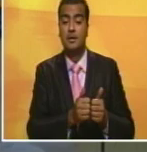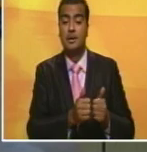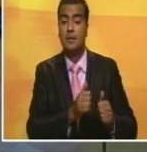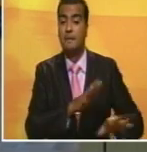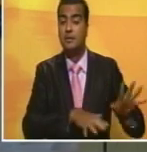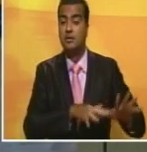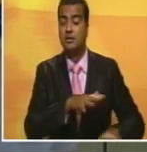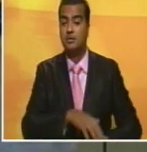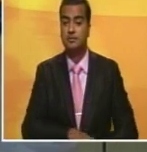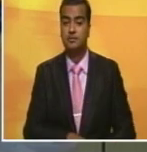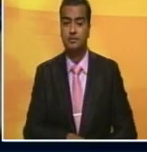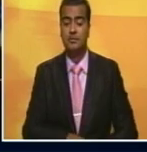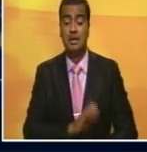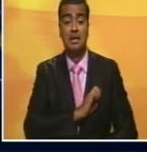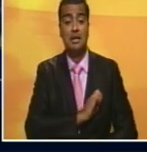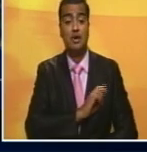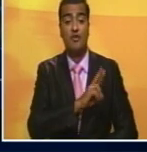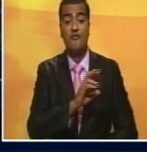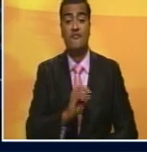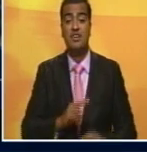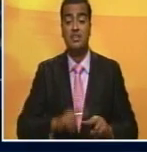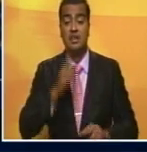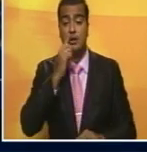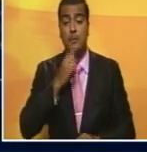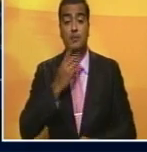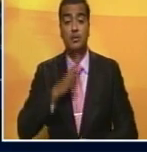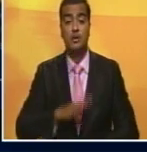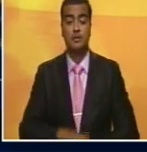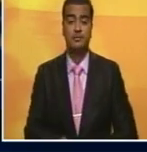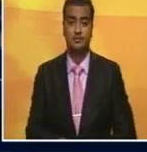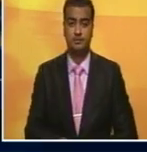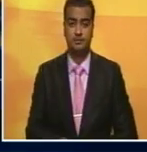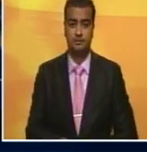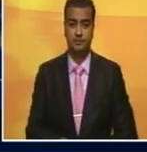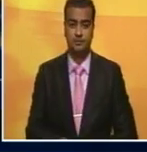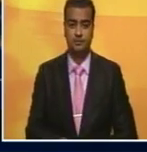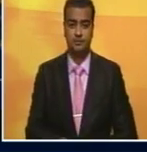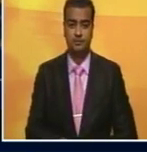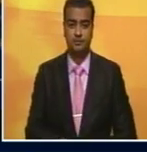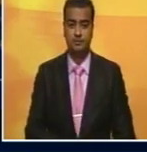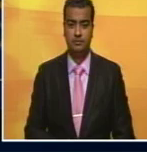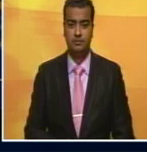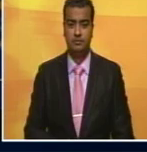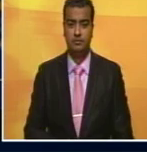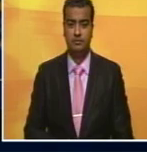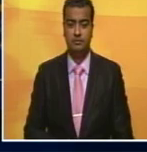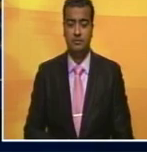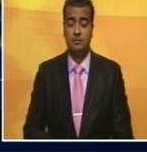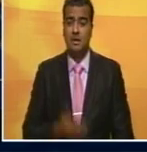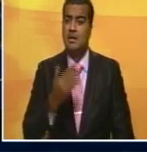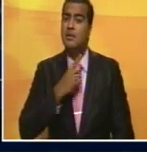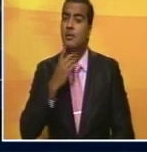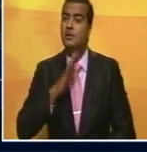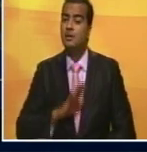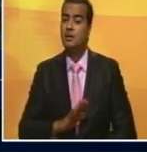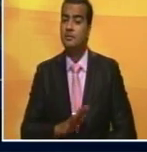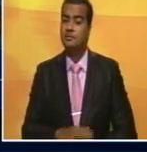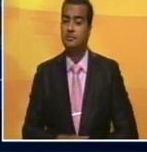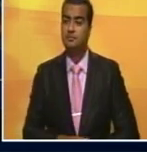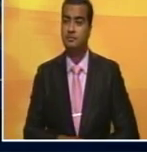enero fallecieron 20 niños, 20 neonatos. Los neonatos, esta mortalidad